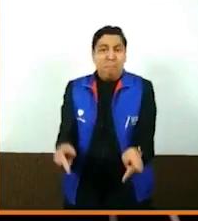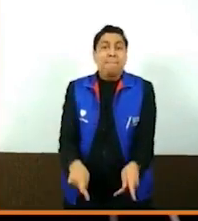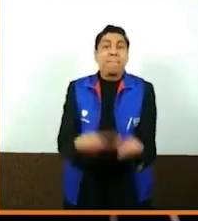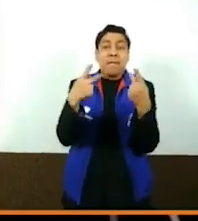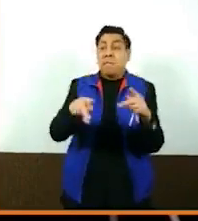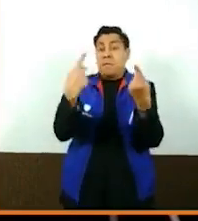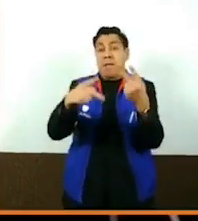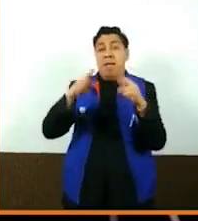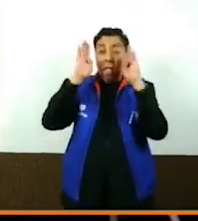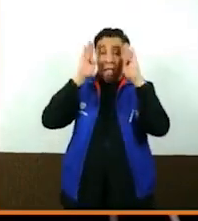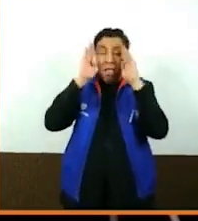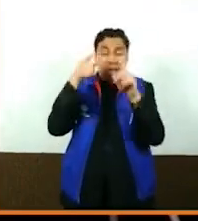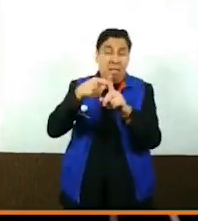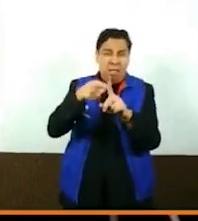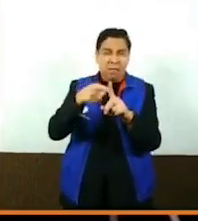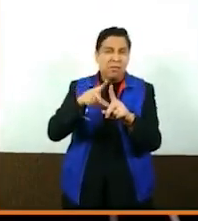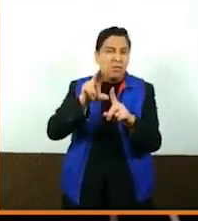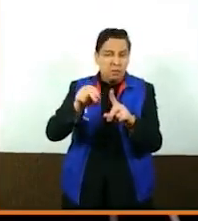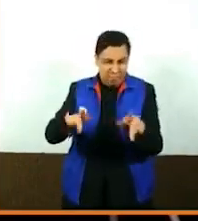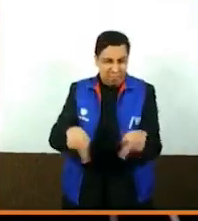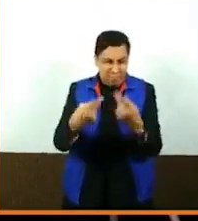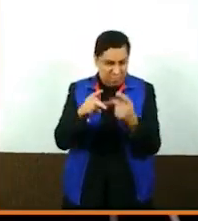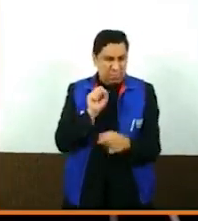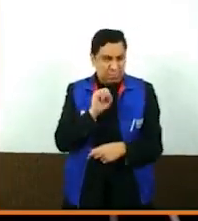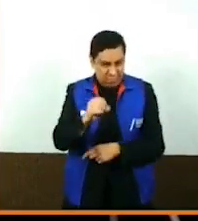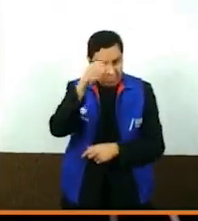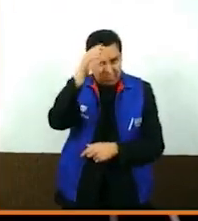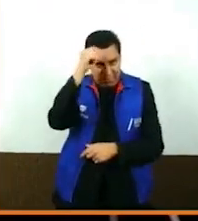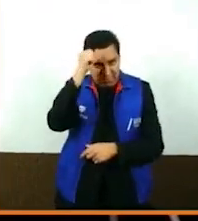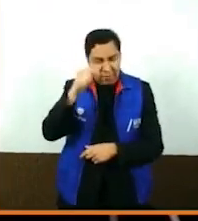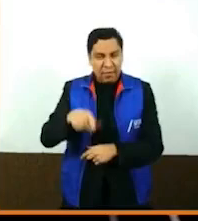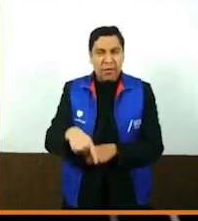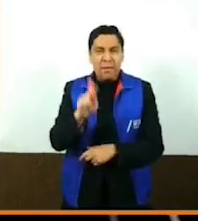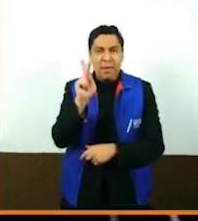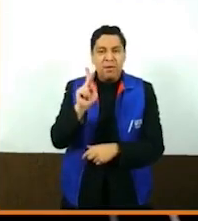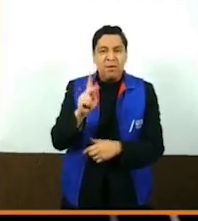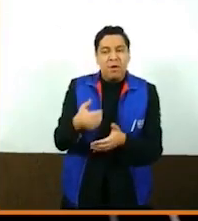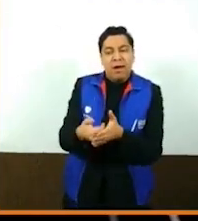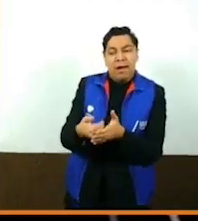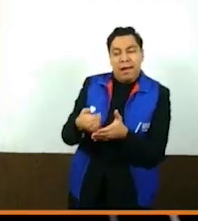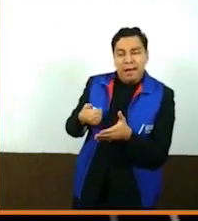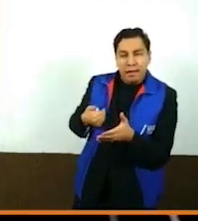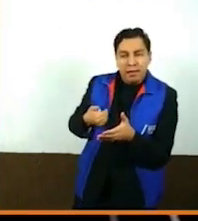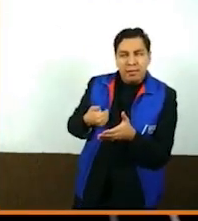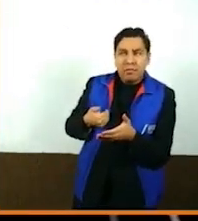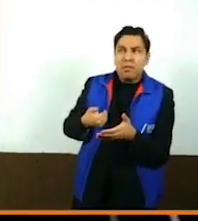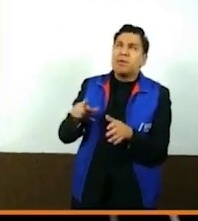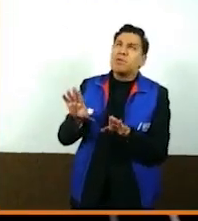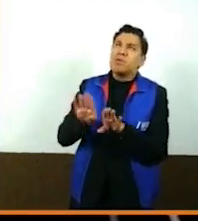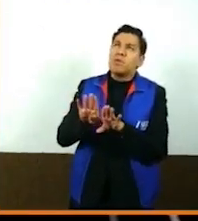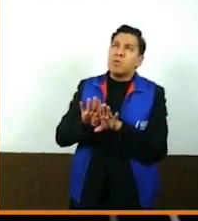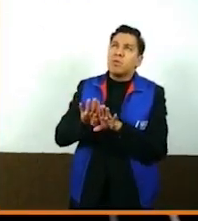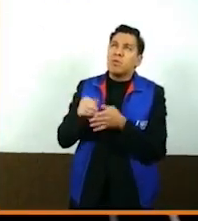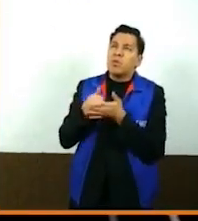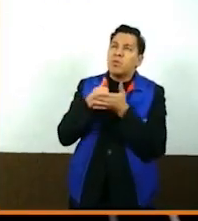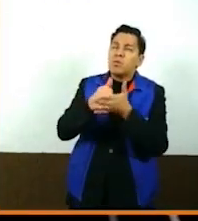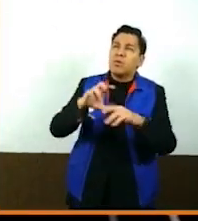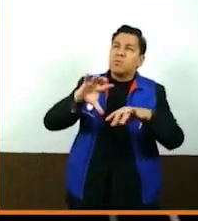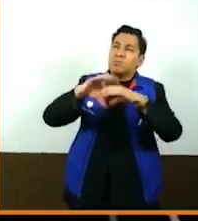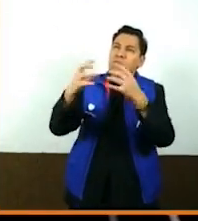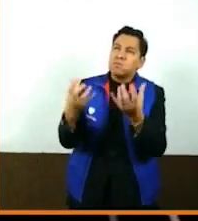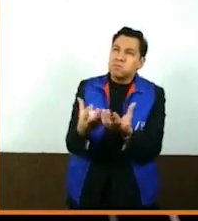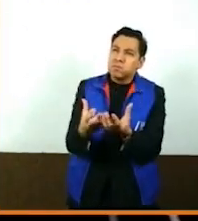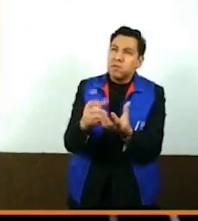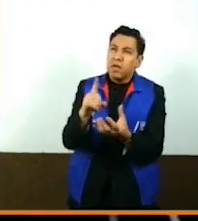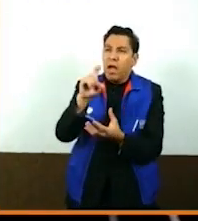sustentabilidad, pero entonces tienes a la persona de marketing pensando en sustentabilidad y de repente, pues de 200 ideas seguramente